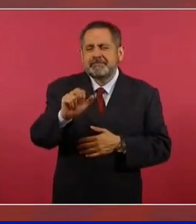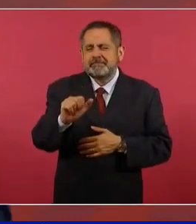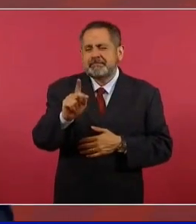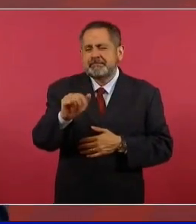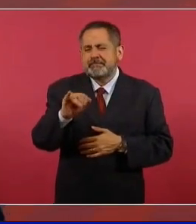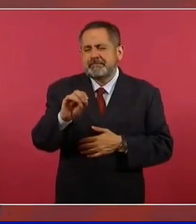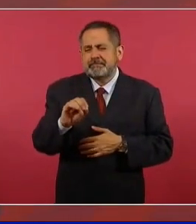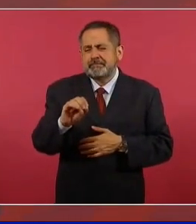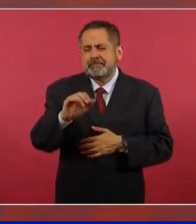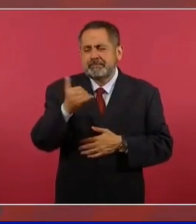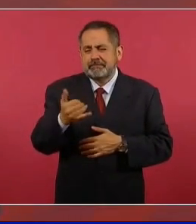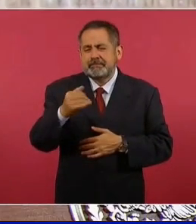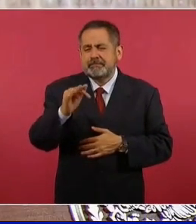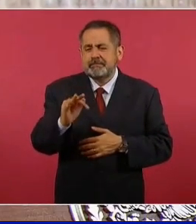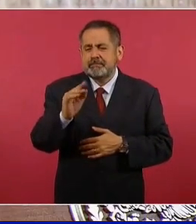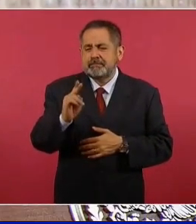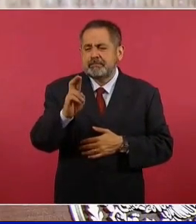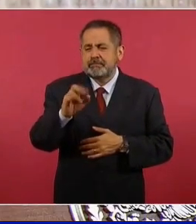Furioso,